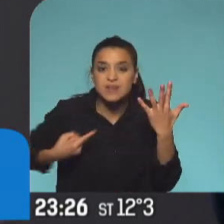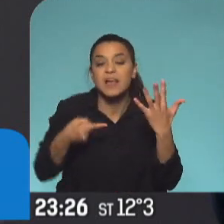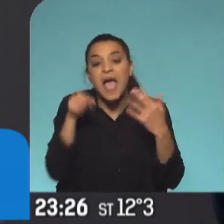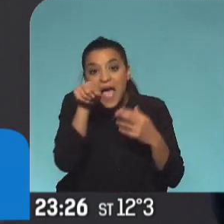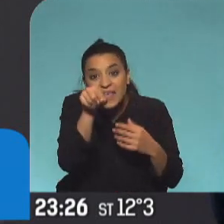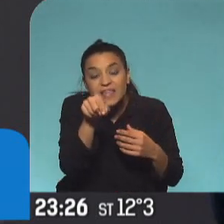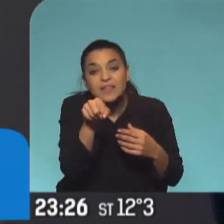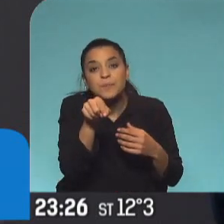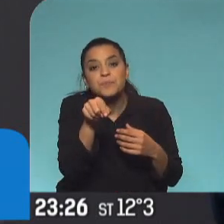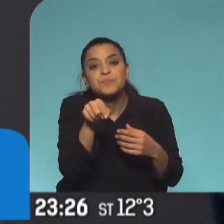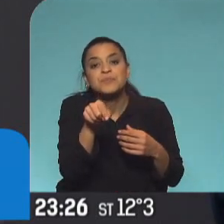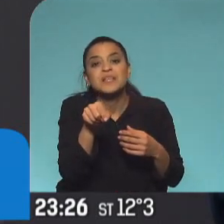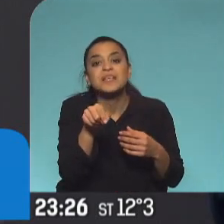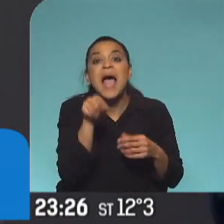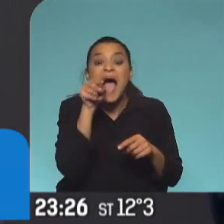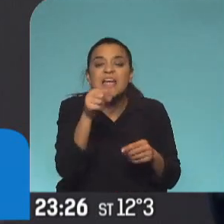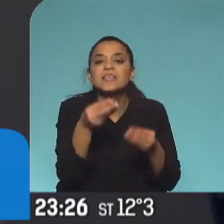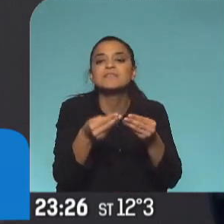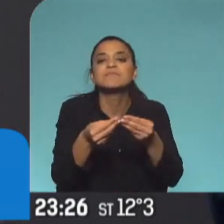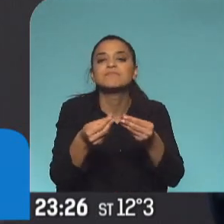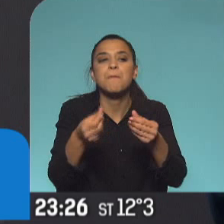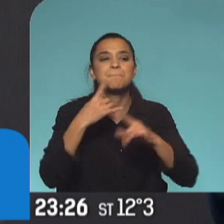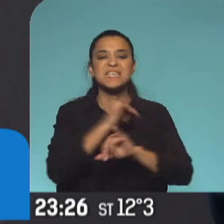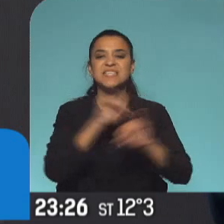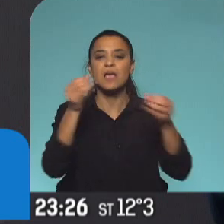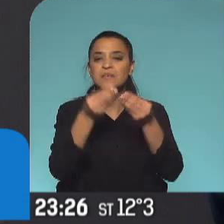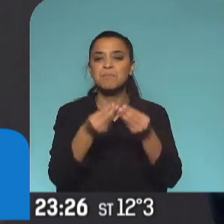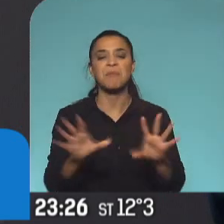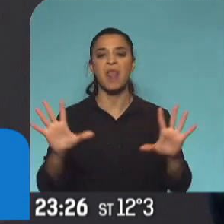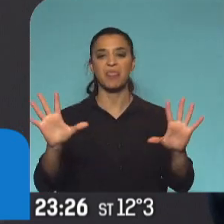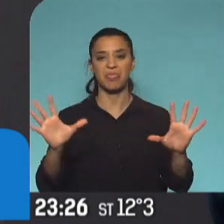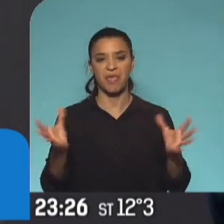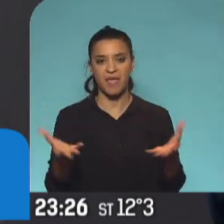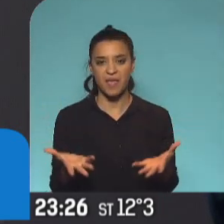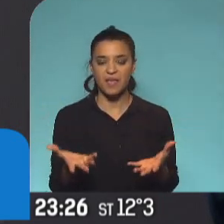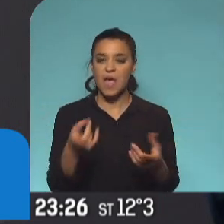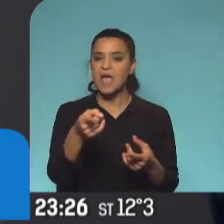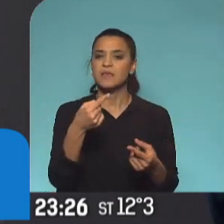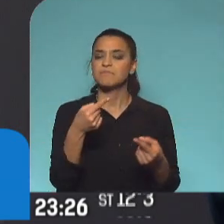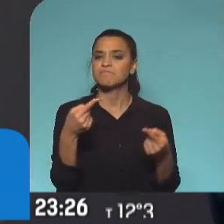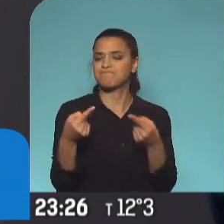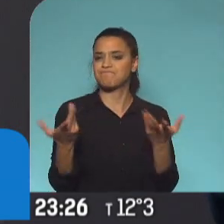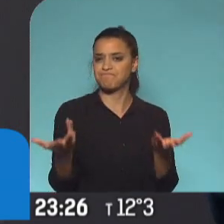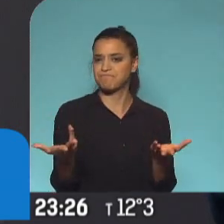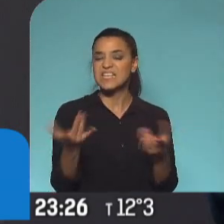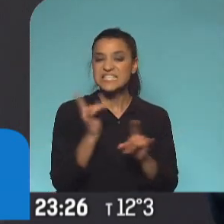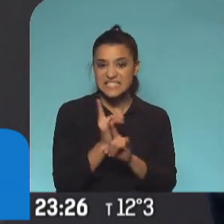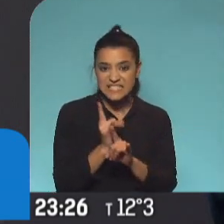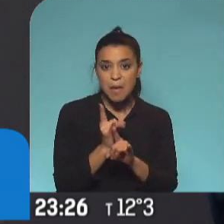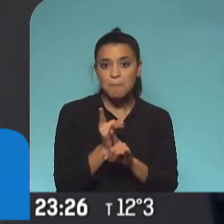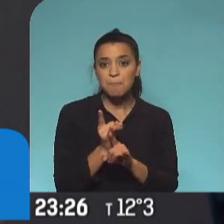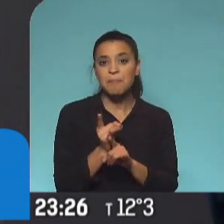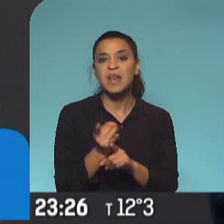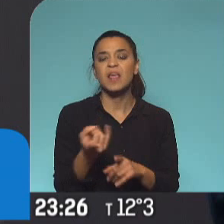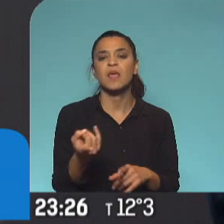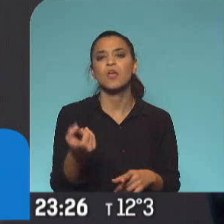reivindicatorias se diluye el mensaje. Me pareció que en ese sentido fue disruptivo, porque en general siempre es medio